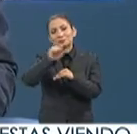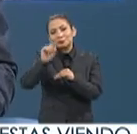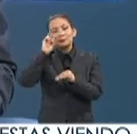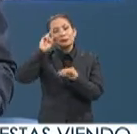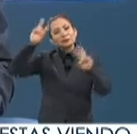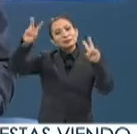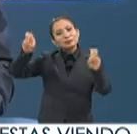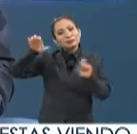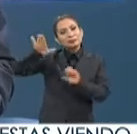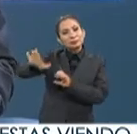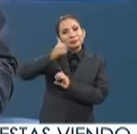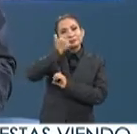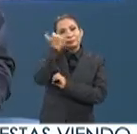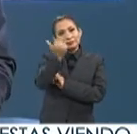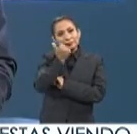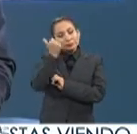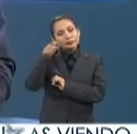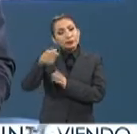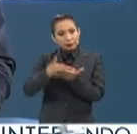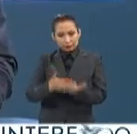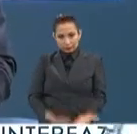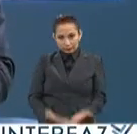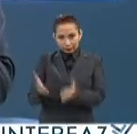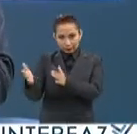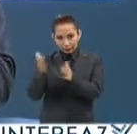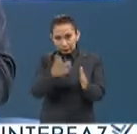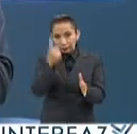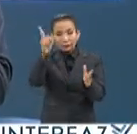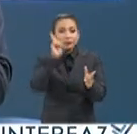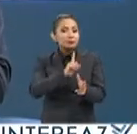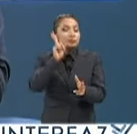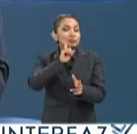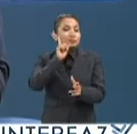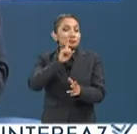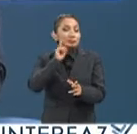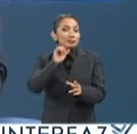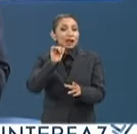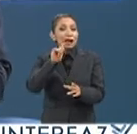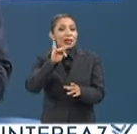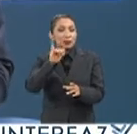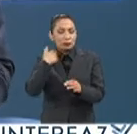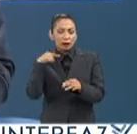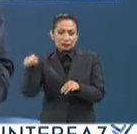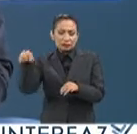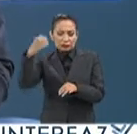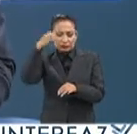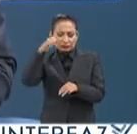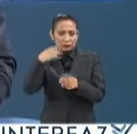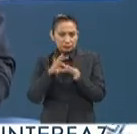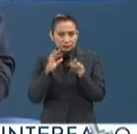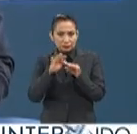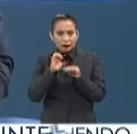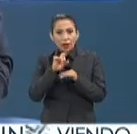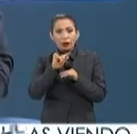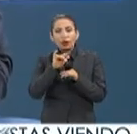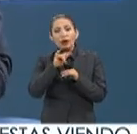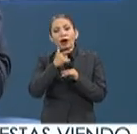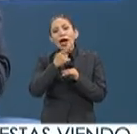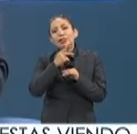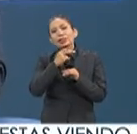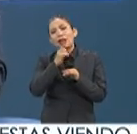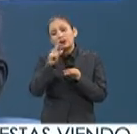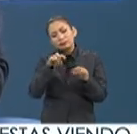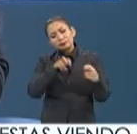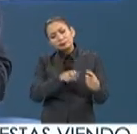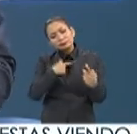tocar el tema de los alumnos. En esta ocasión, una chica de atletismo le platicó a mi compañero Eduardo Gaitán